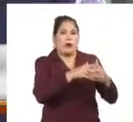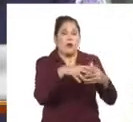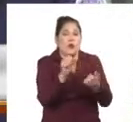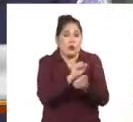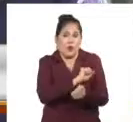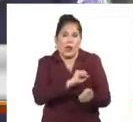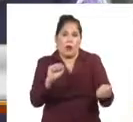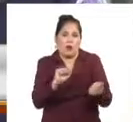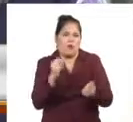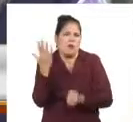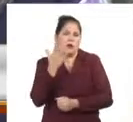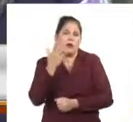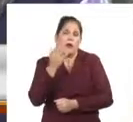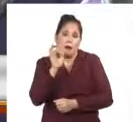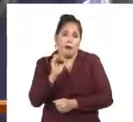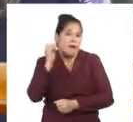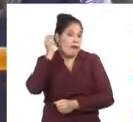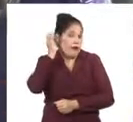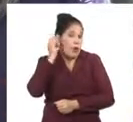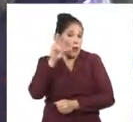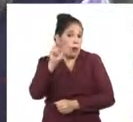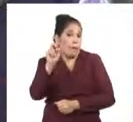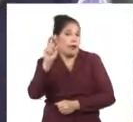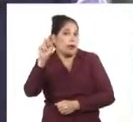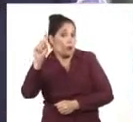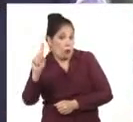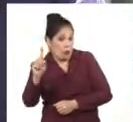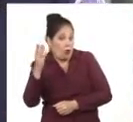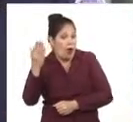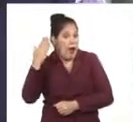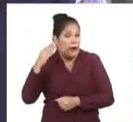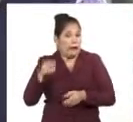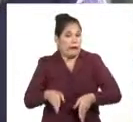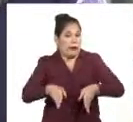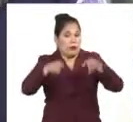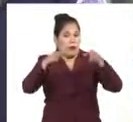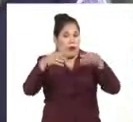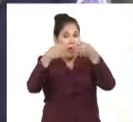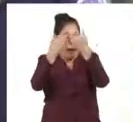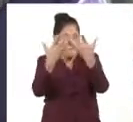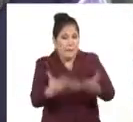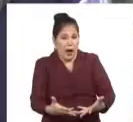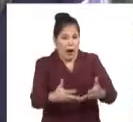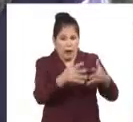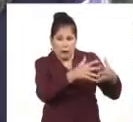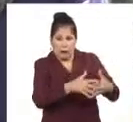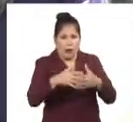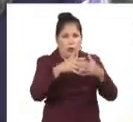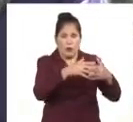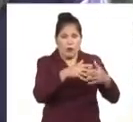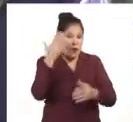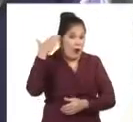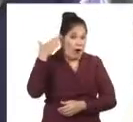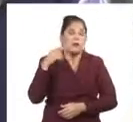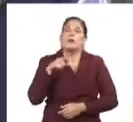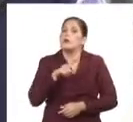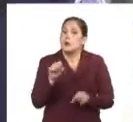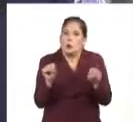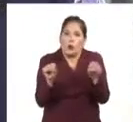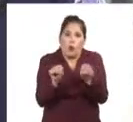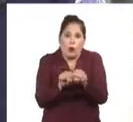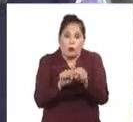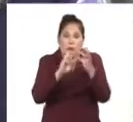Cuba en febrero de 2001, antes del ataque a las Torres Gemelas. En ese momento nosotros teníamos menos conexión a